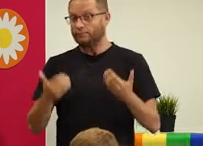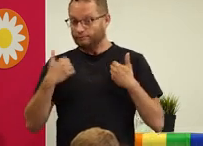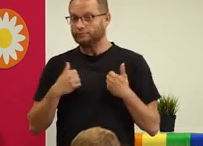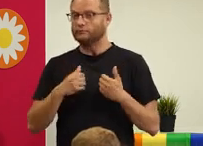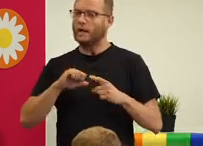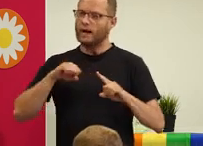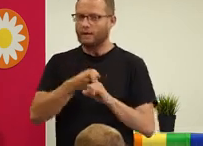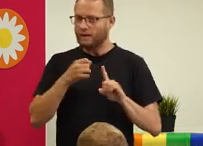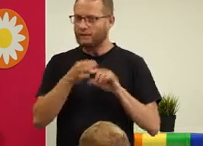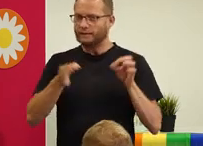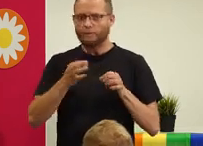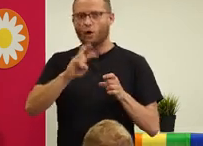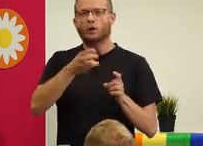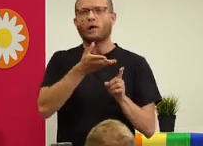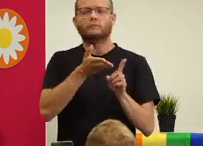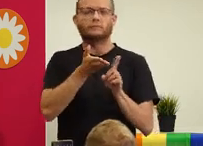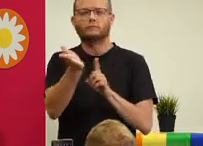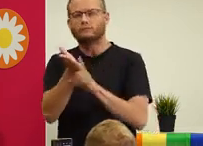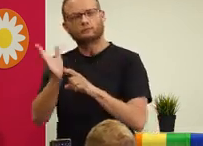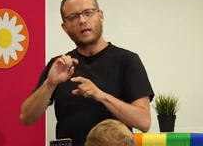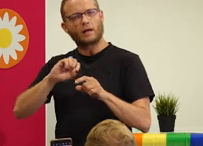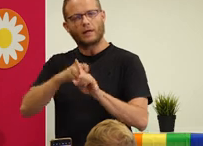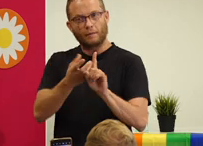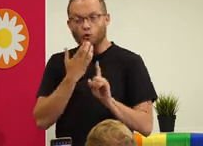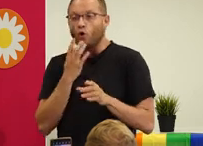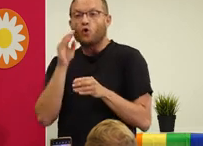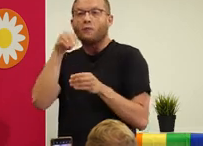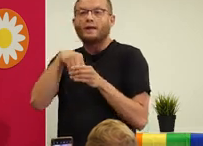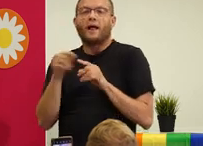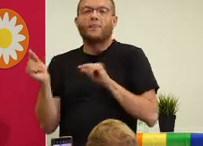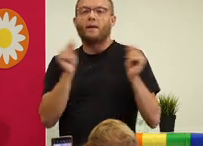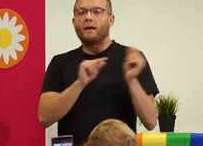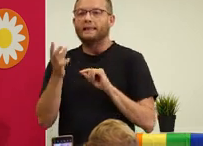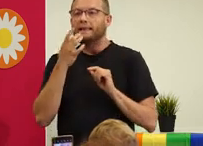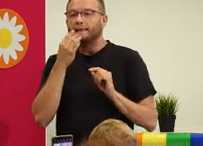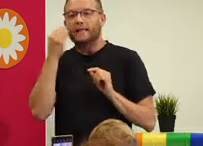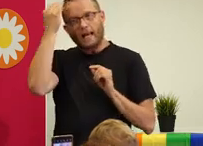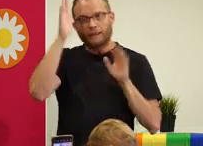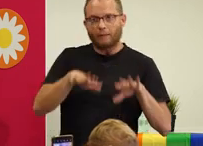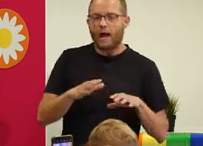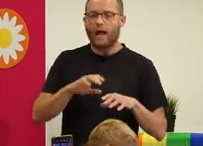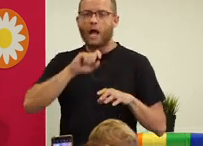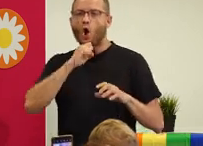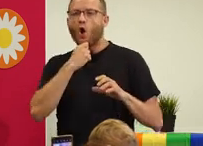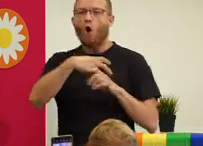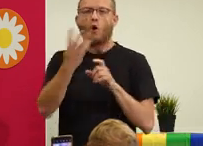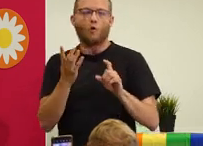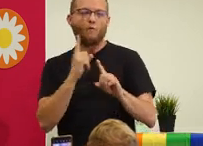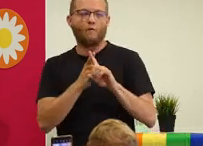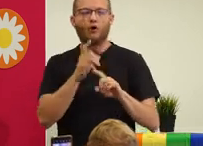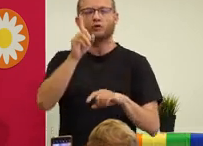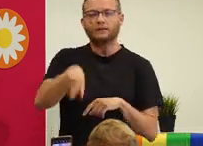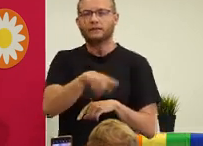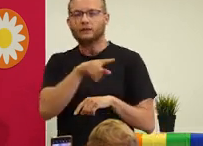reprimen cualquier forma de disidencia. Yo no voy a entrar en el debate de si el Islam es homófobo o no es homófobo, cuestión